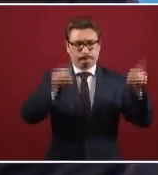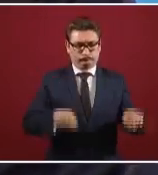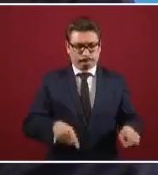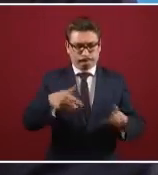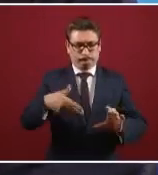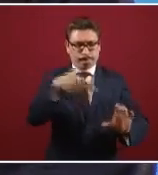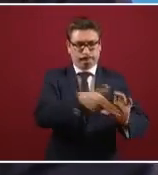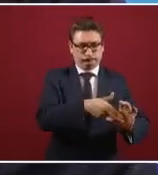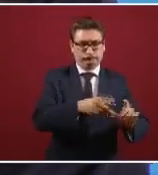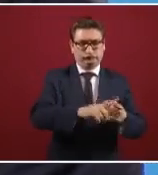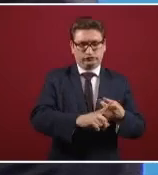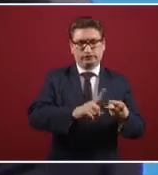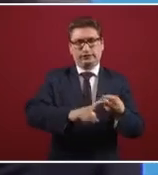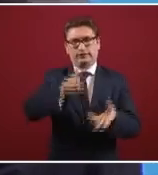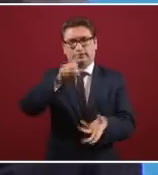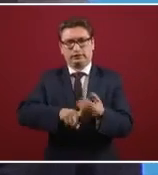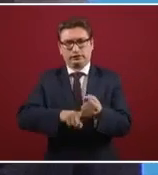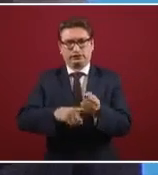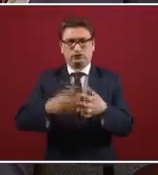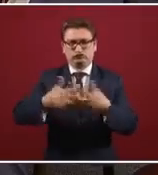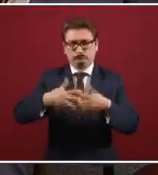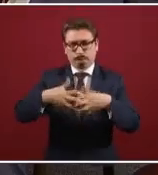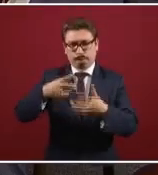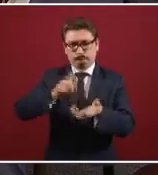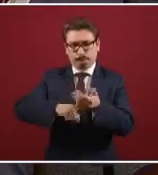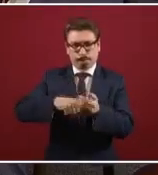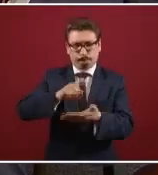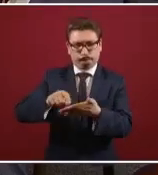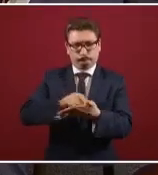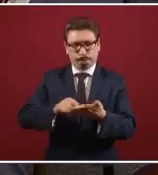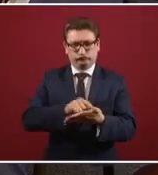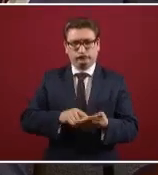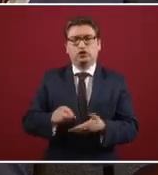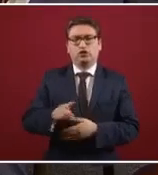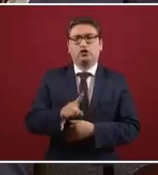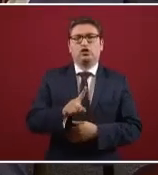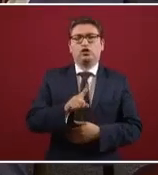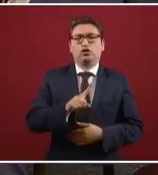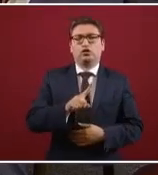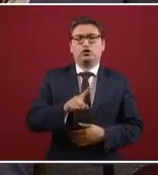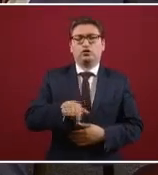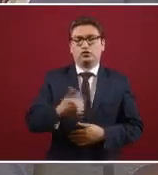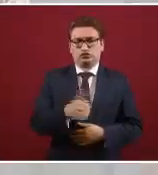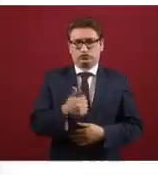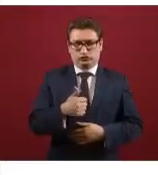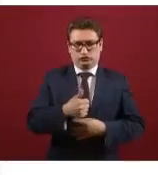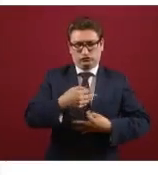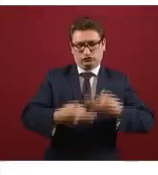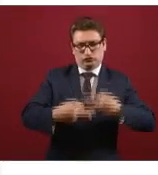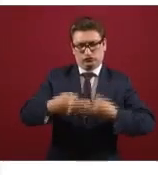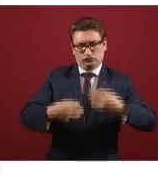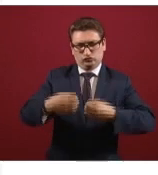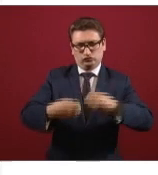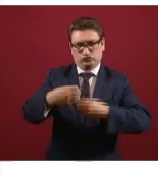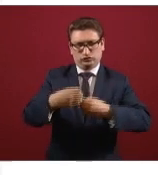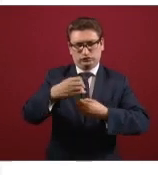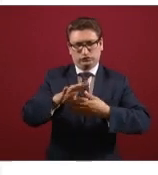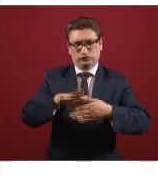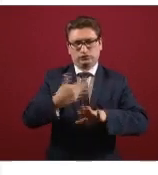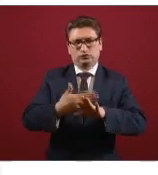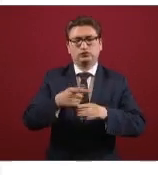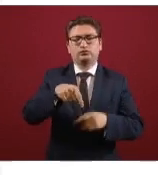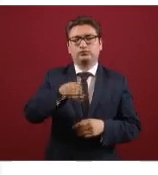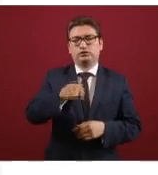bombas y la que ve el sistema de software de las bombas tenemos 11 contenciosos-administrativos en contra de las dos